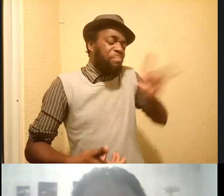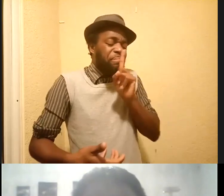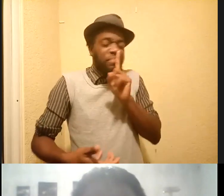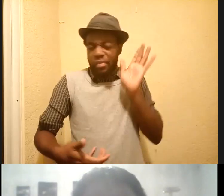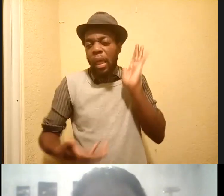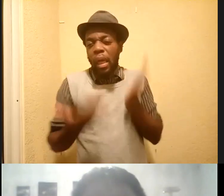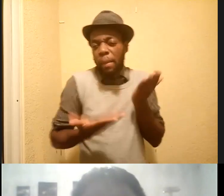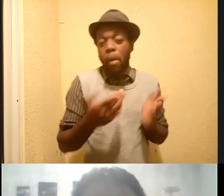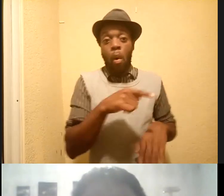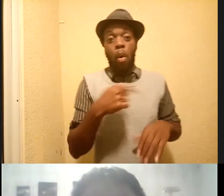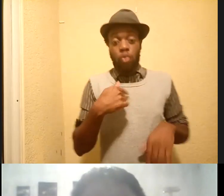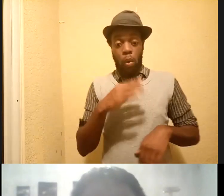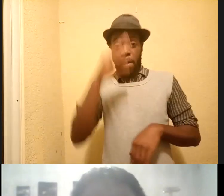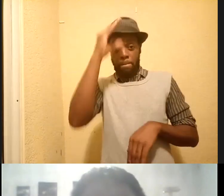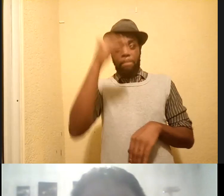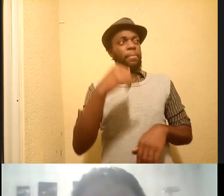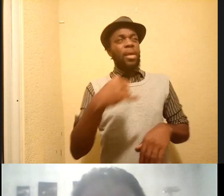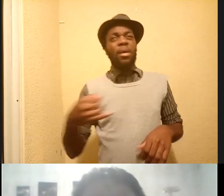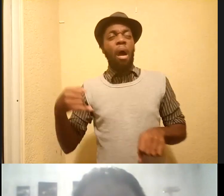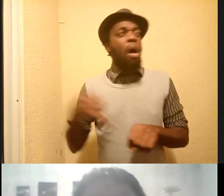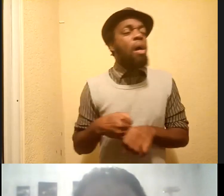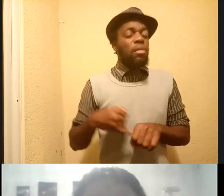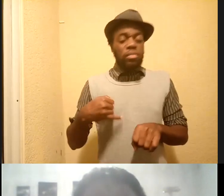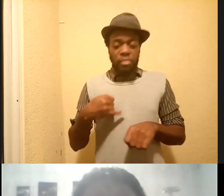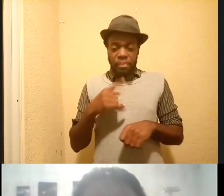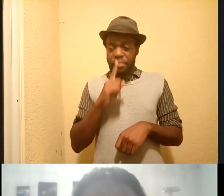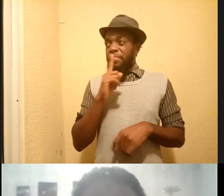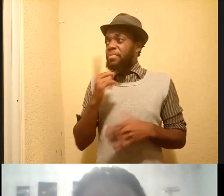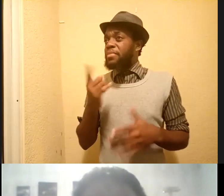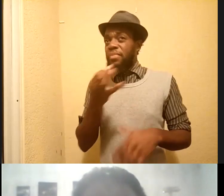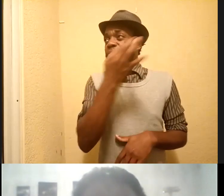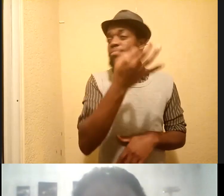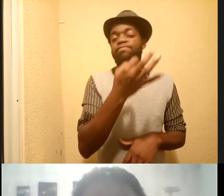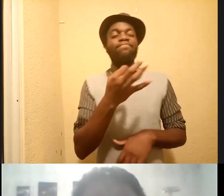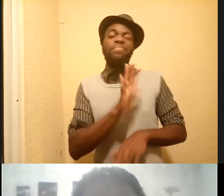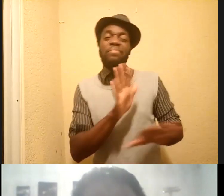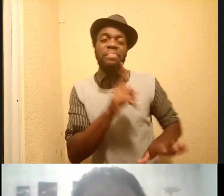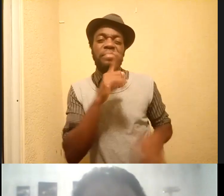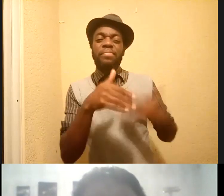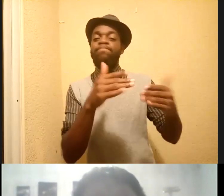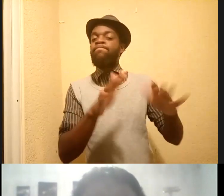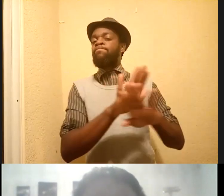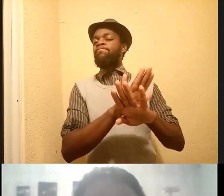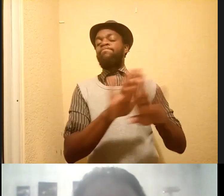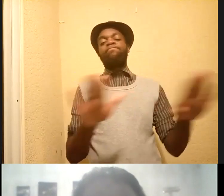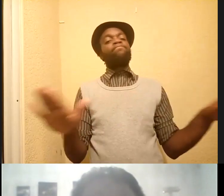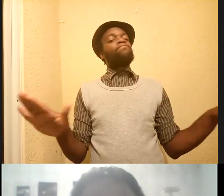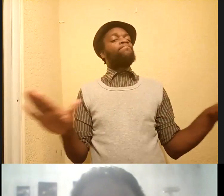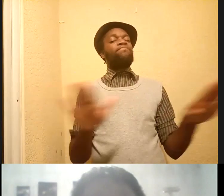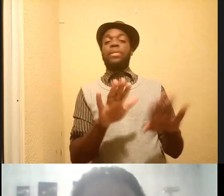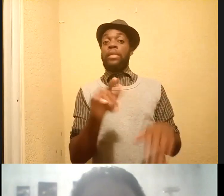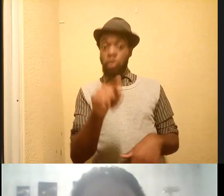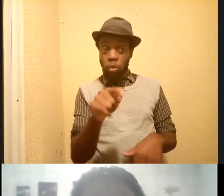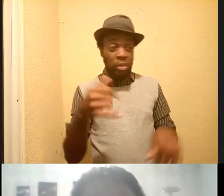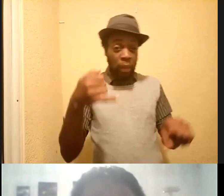Entonces, bajo ningún concepto, nunca, nadie puede tocarte si tú así no lo has aceptado y eres adulto. Y si